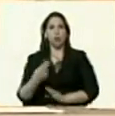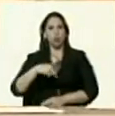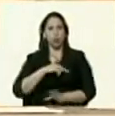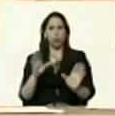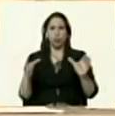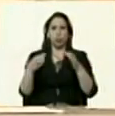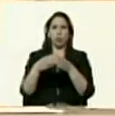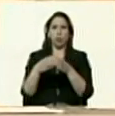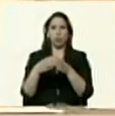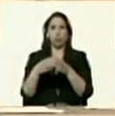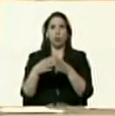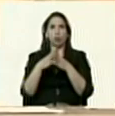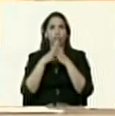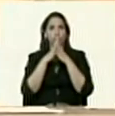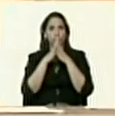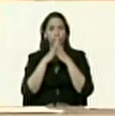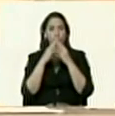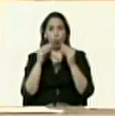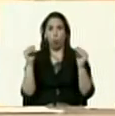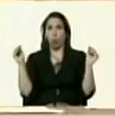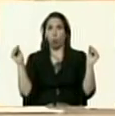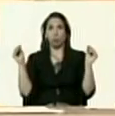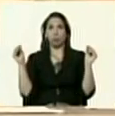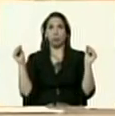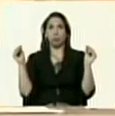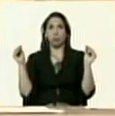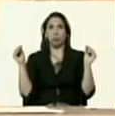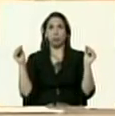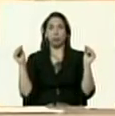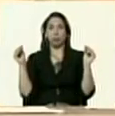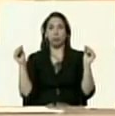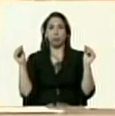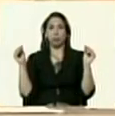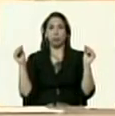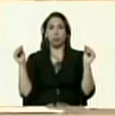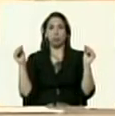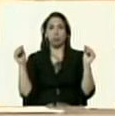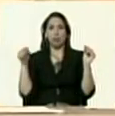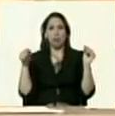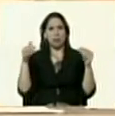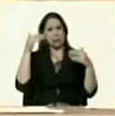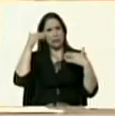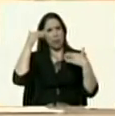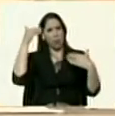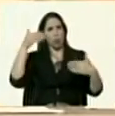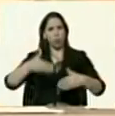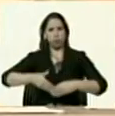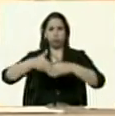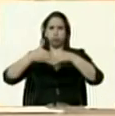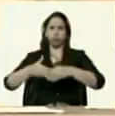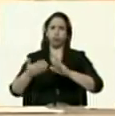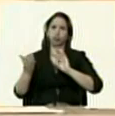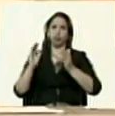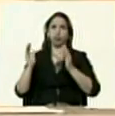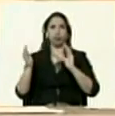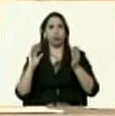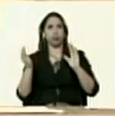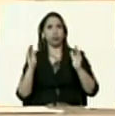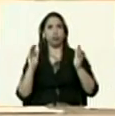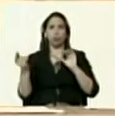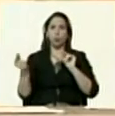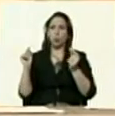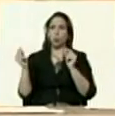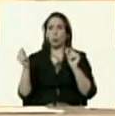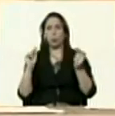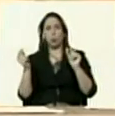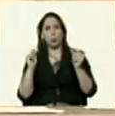con todos. Ahí están todos. Y se saludan, se dan la mano y conversan y debaten.